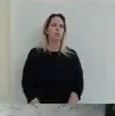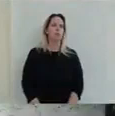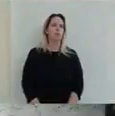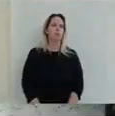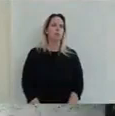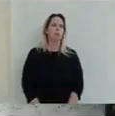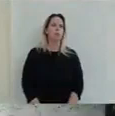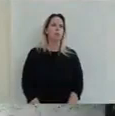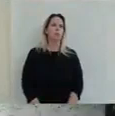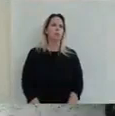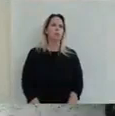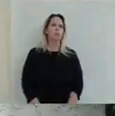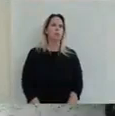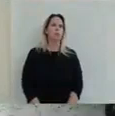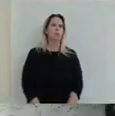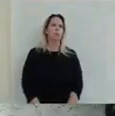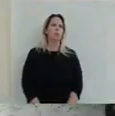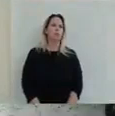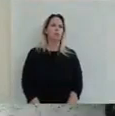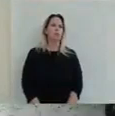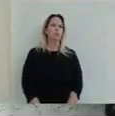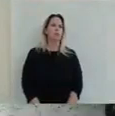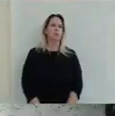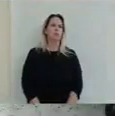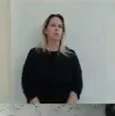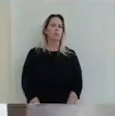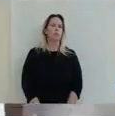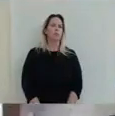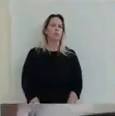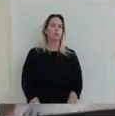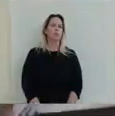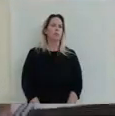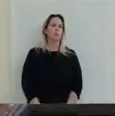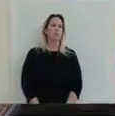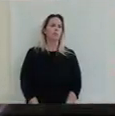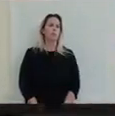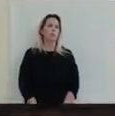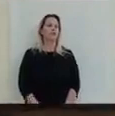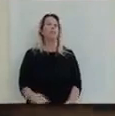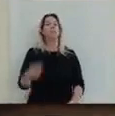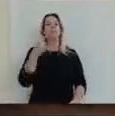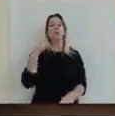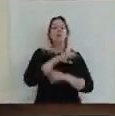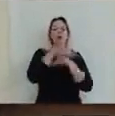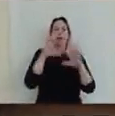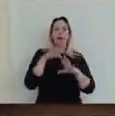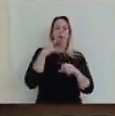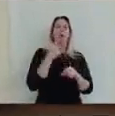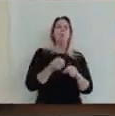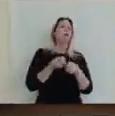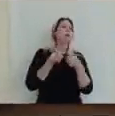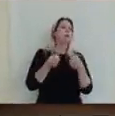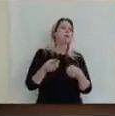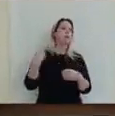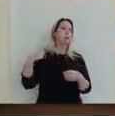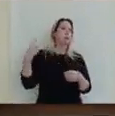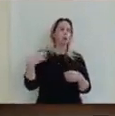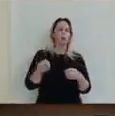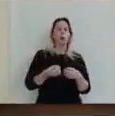Señora, concejal Ferreira. Gracias, Presidente. Quiero aclarar que cuando comenzó toda la pandemia, el municipio no tenía secretario de